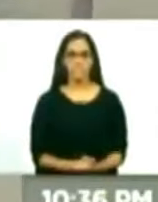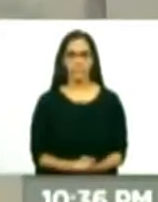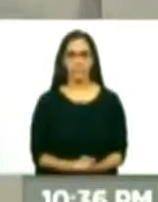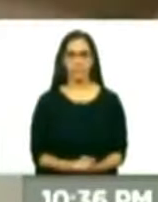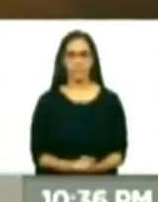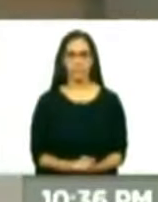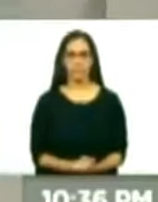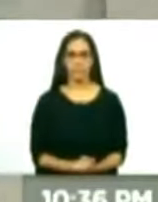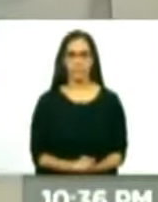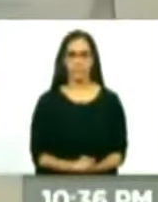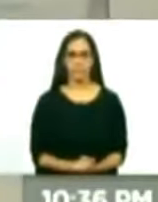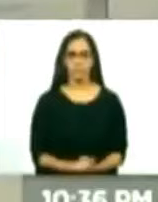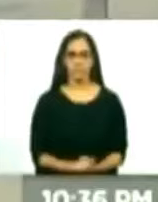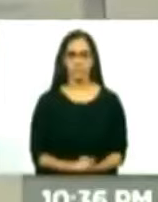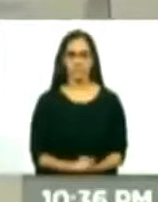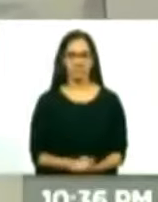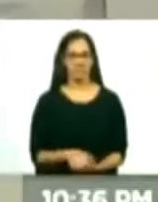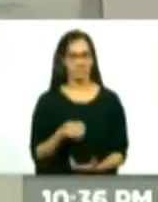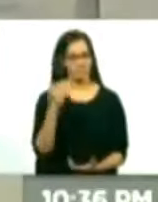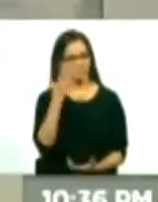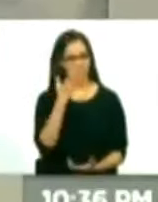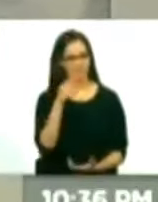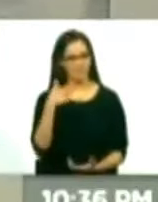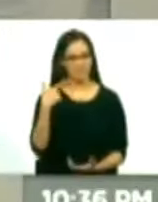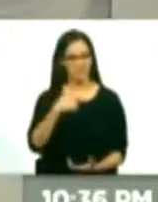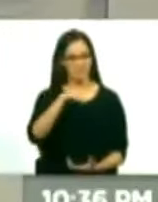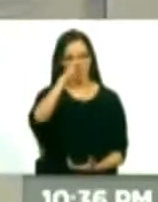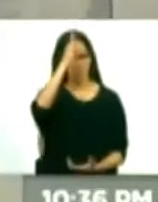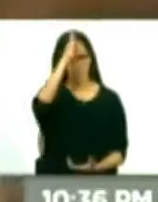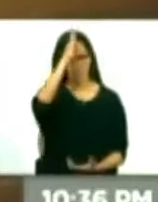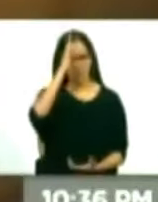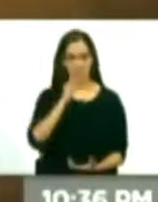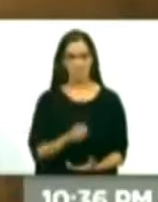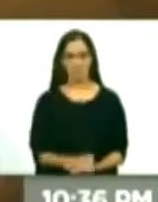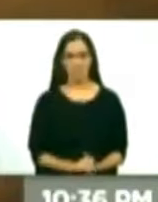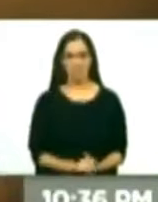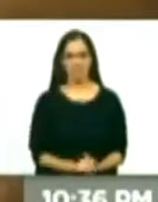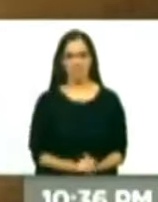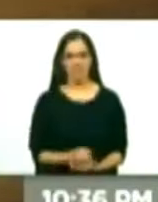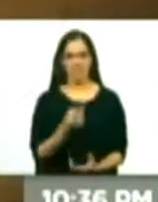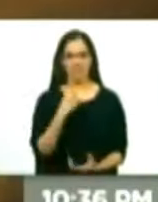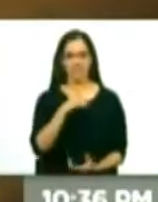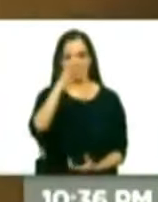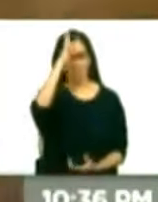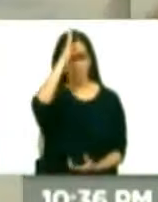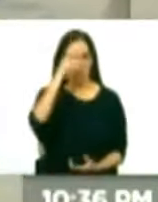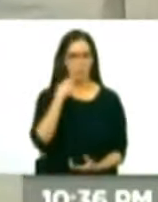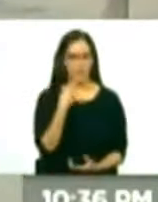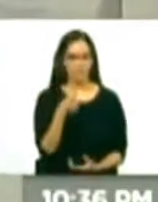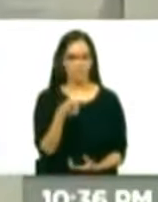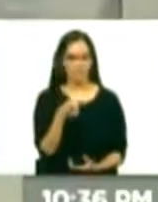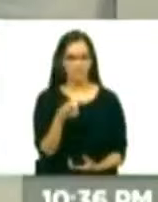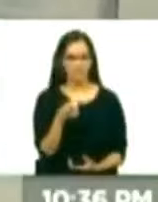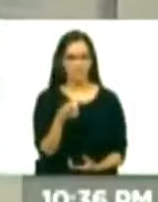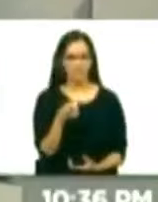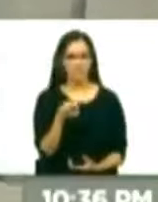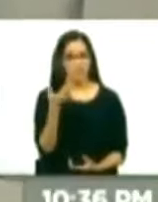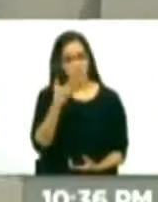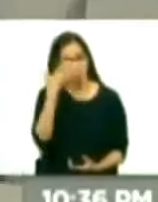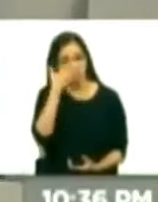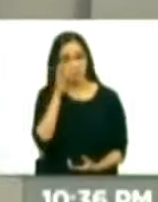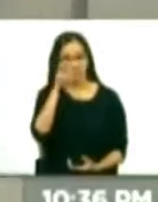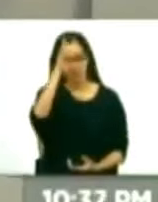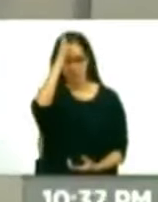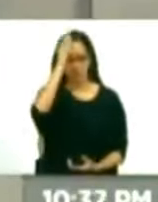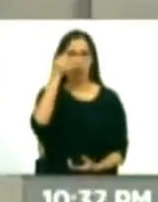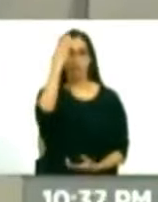28 de noviembre, se parece el autobús de los tiburones, ¿vale? ¿Me dice tiburones ahí va? Debe ser tiburones. Dios nos